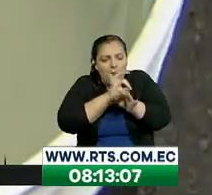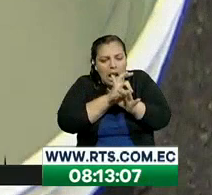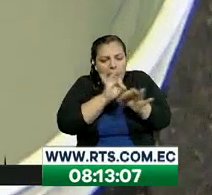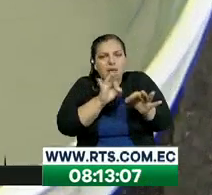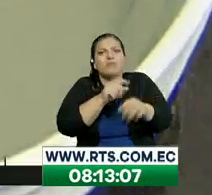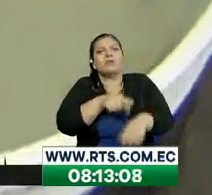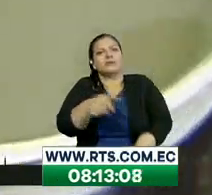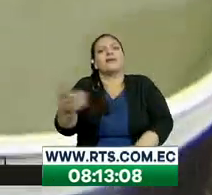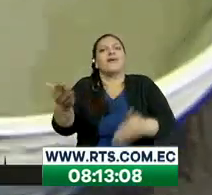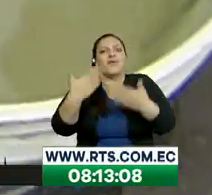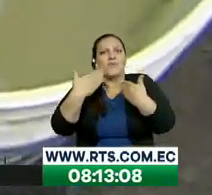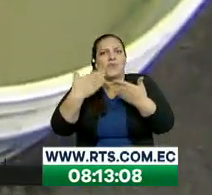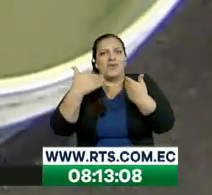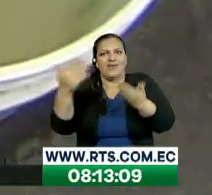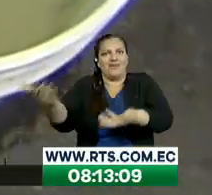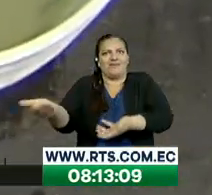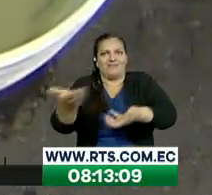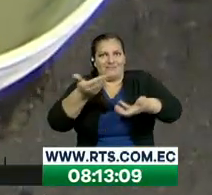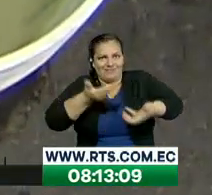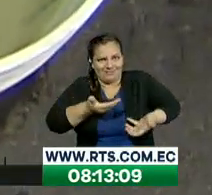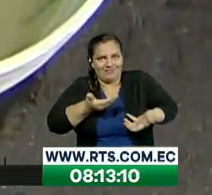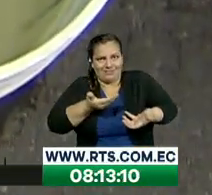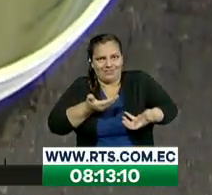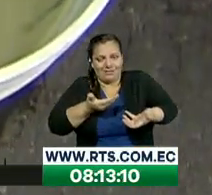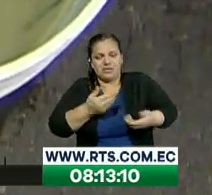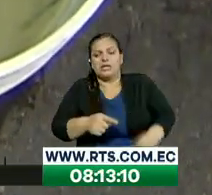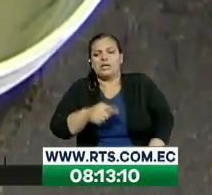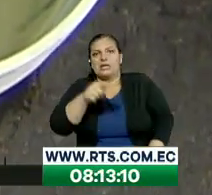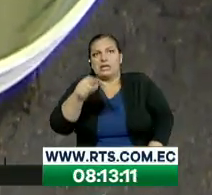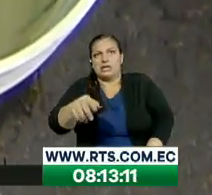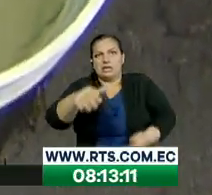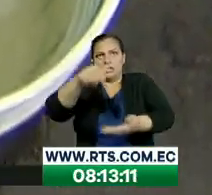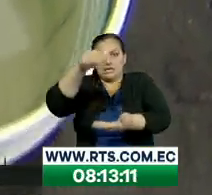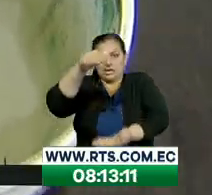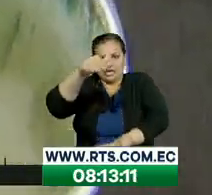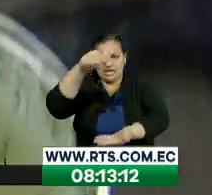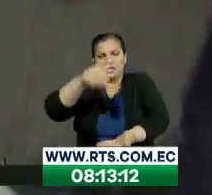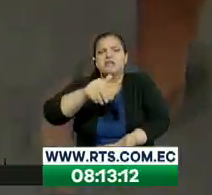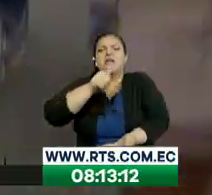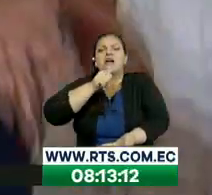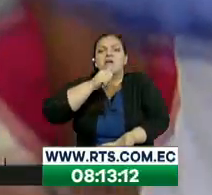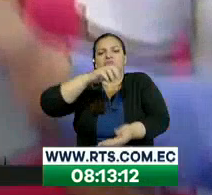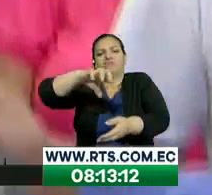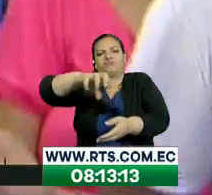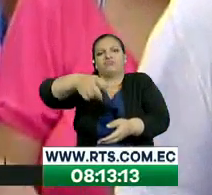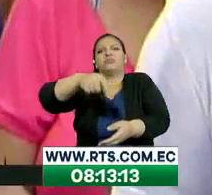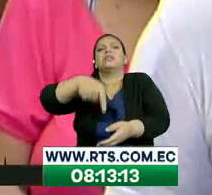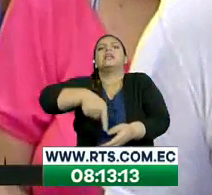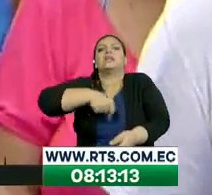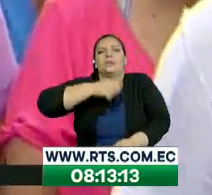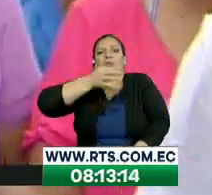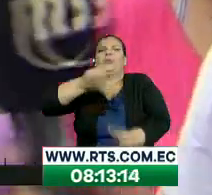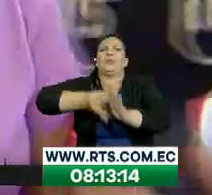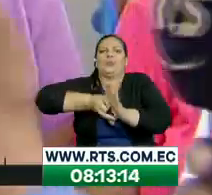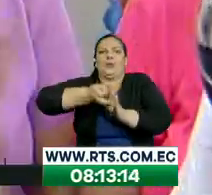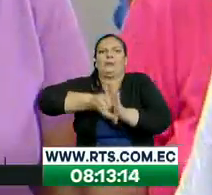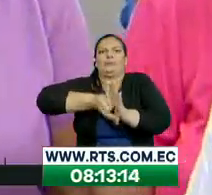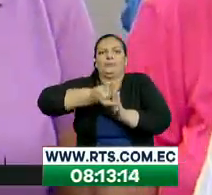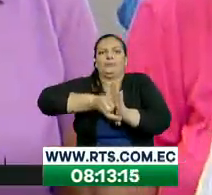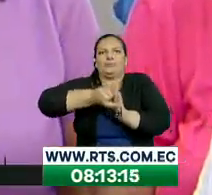en $1, aquí en Durán. En Durán. Esa es una porquería. Pues discúlpeme, pues. Discúlpeme.